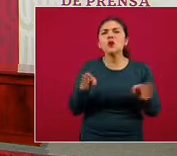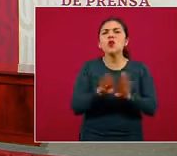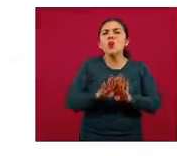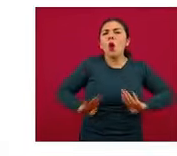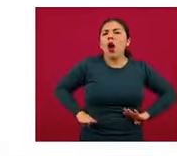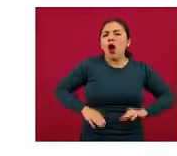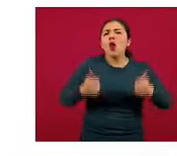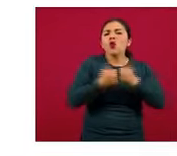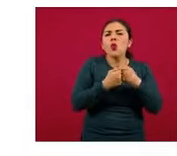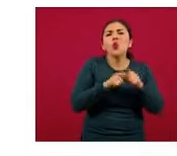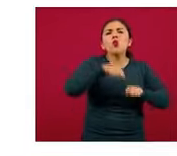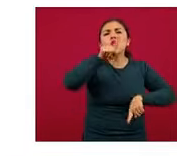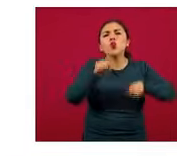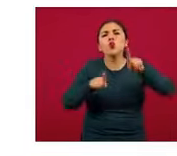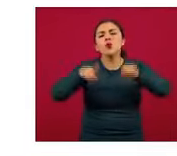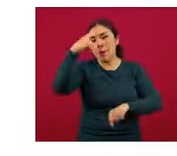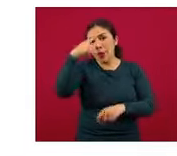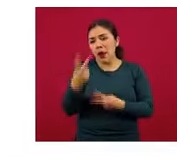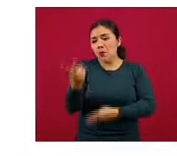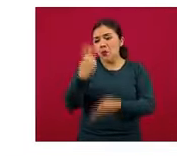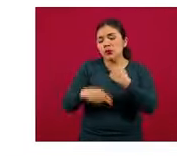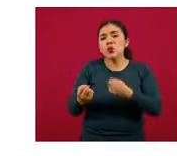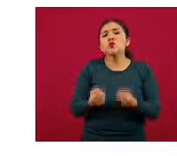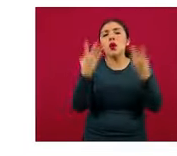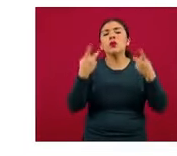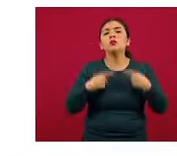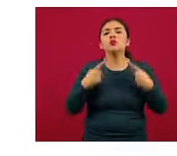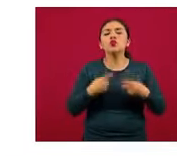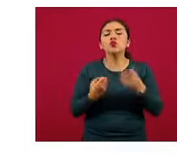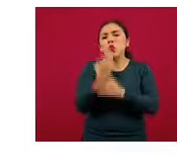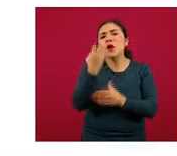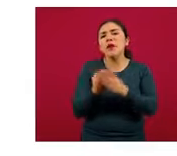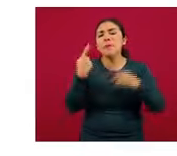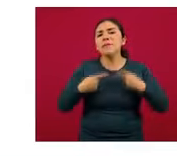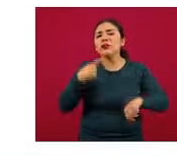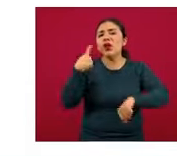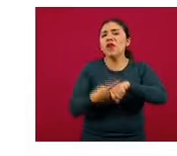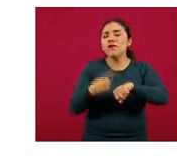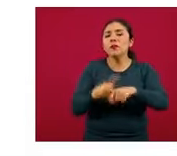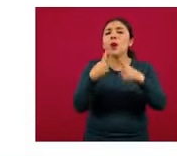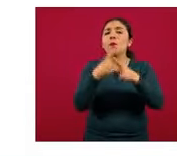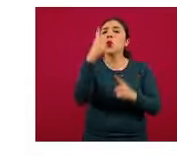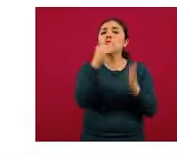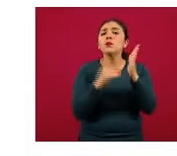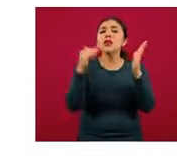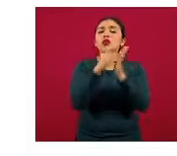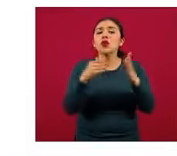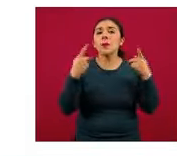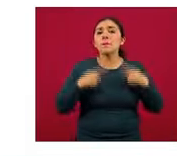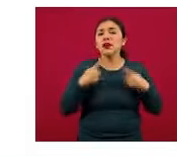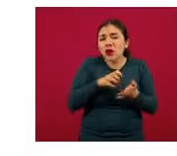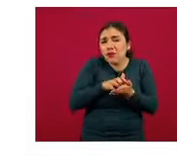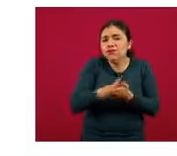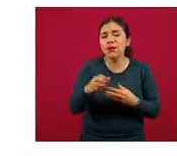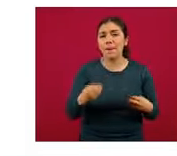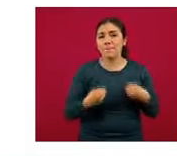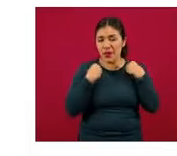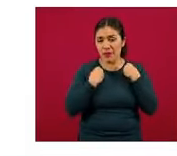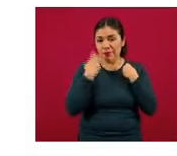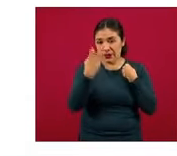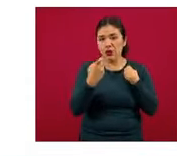en curvas de casos nuevos por millón de habitantes, precisamente para hacer comparativa las